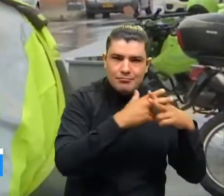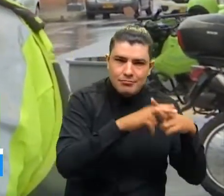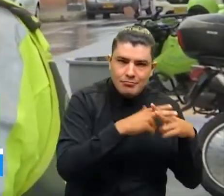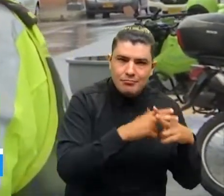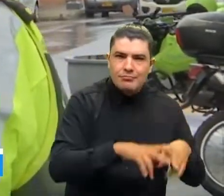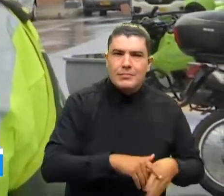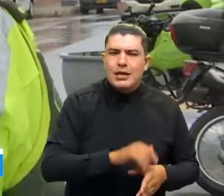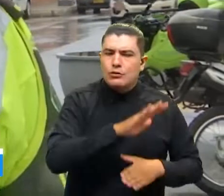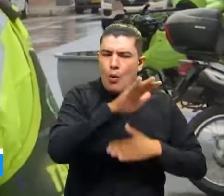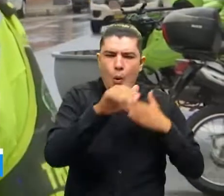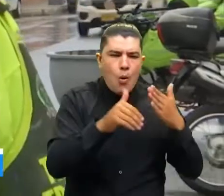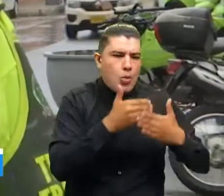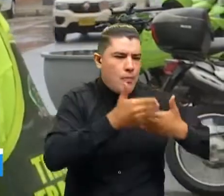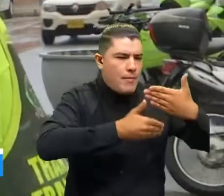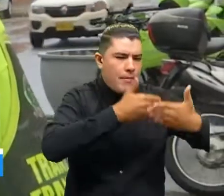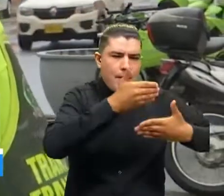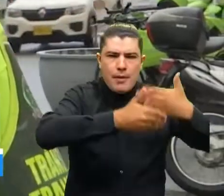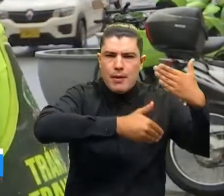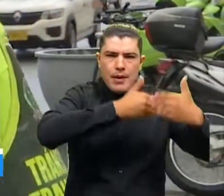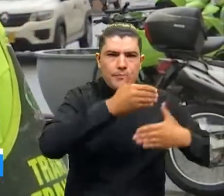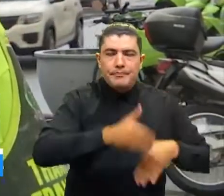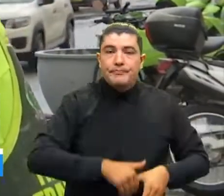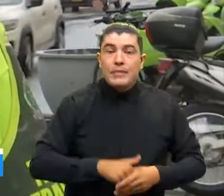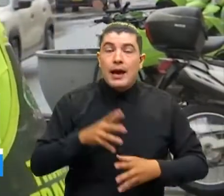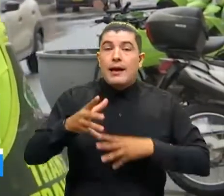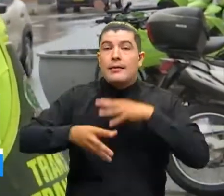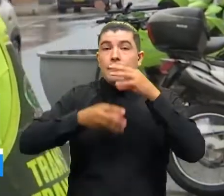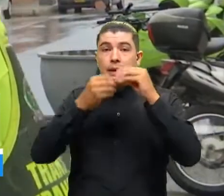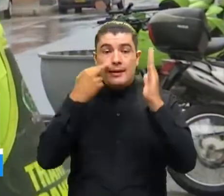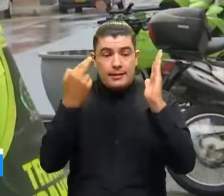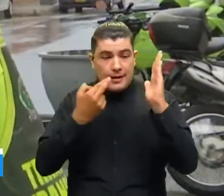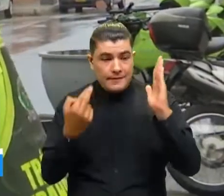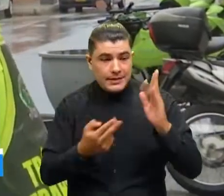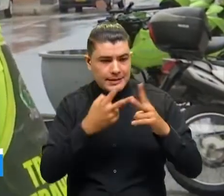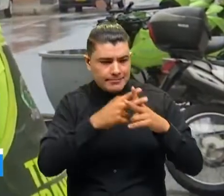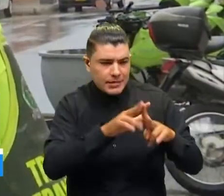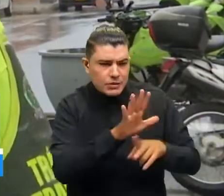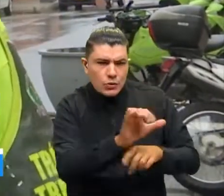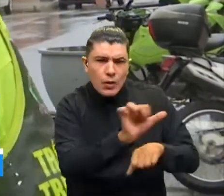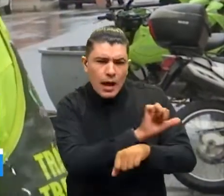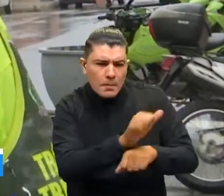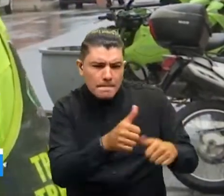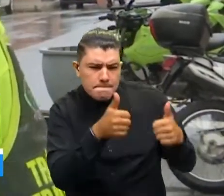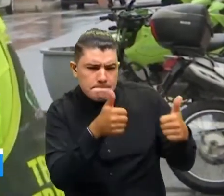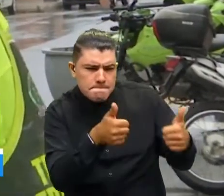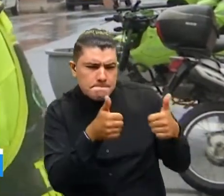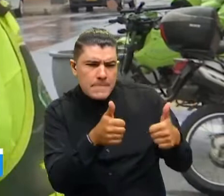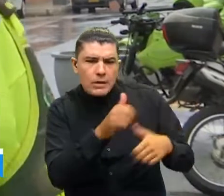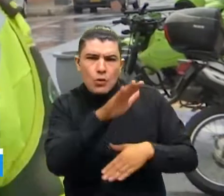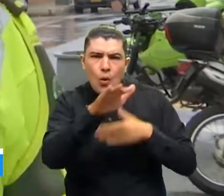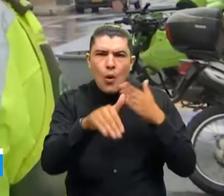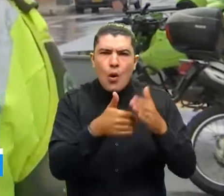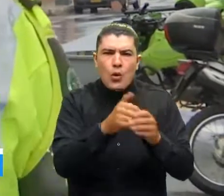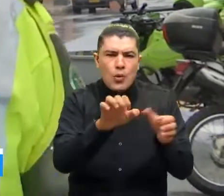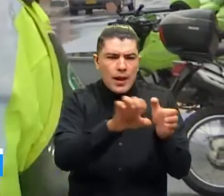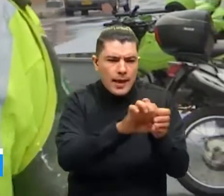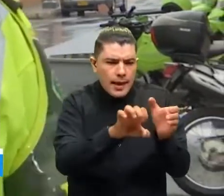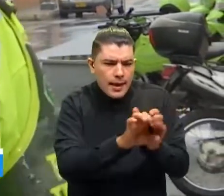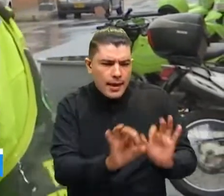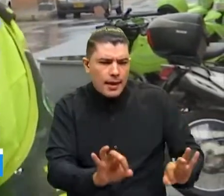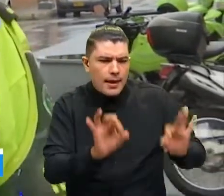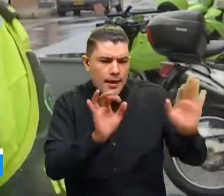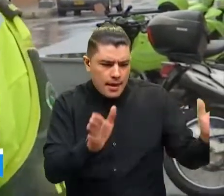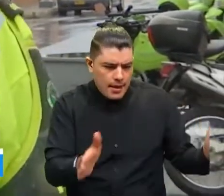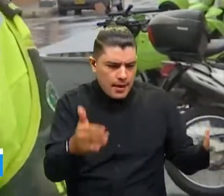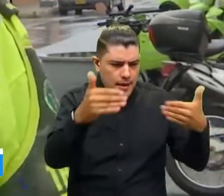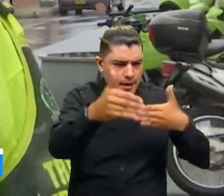esta constructora y demás de igual manera se verifica el estado técnico mecánico de los vehículos que tenga el equipo de prevención y